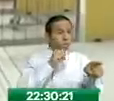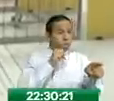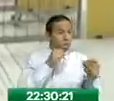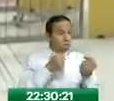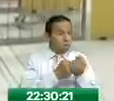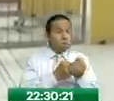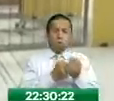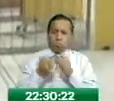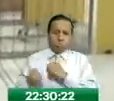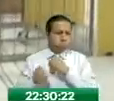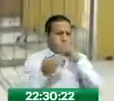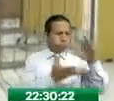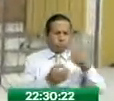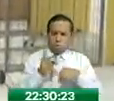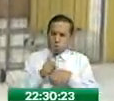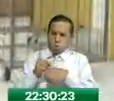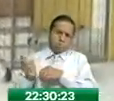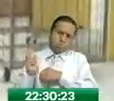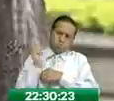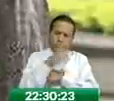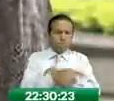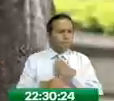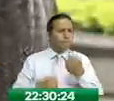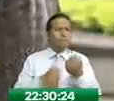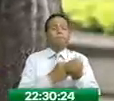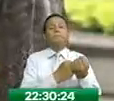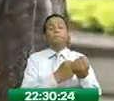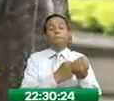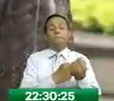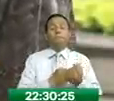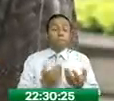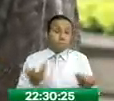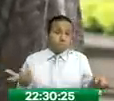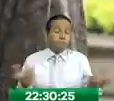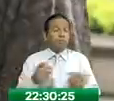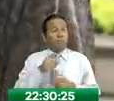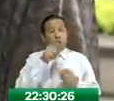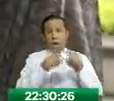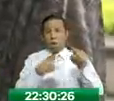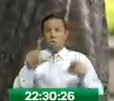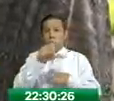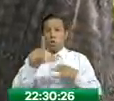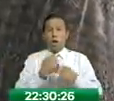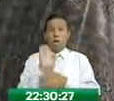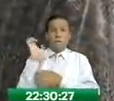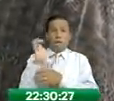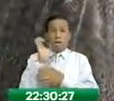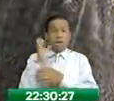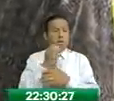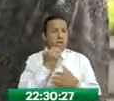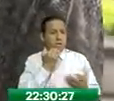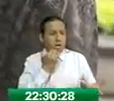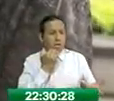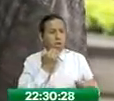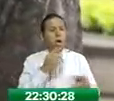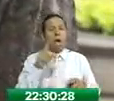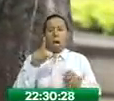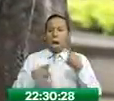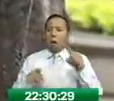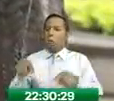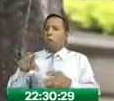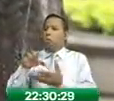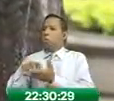a los cantones más necesitados. En donde se requiere atención de emergencia y pueden ya salir de otras provincias en donde